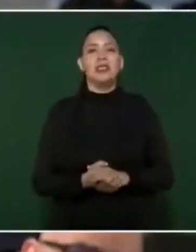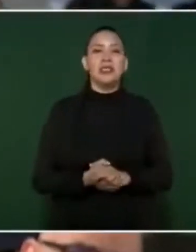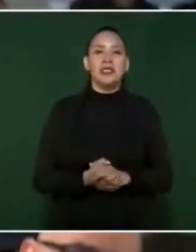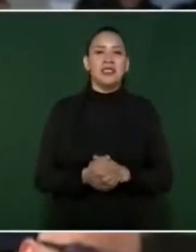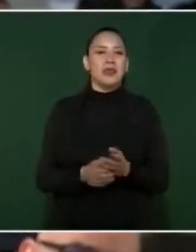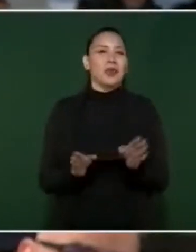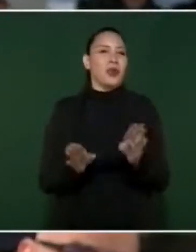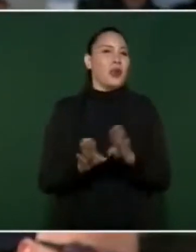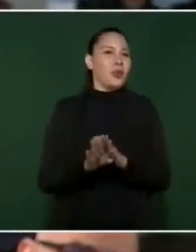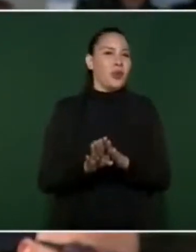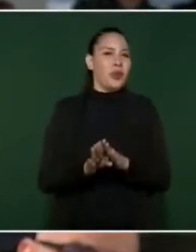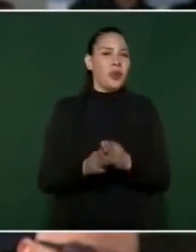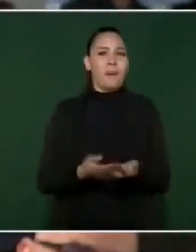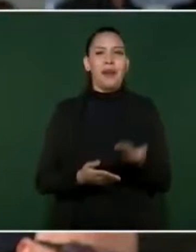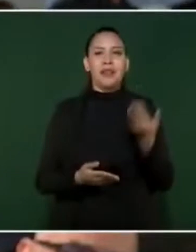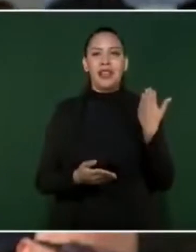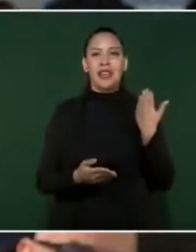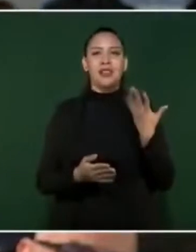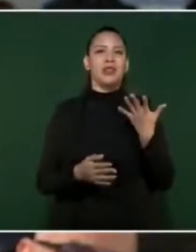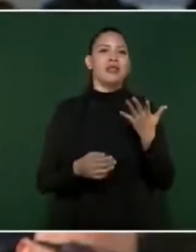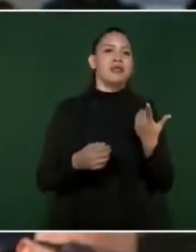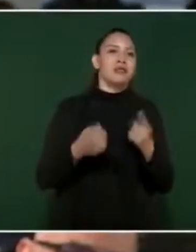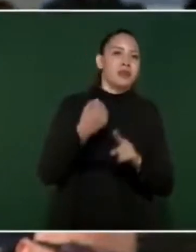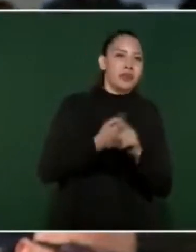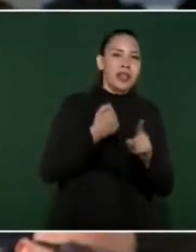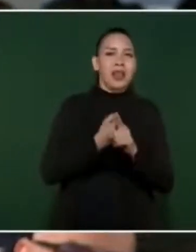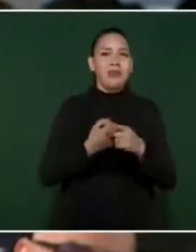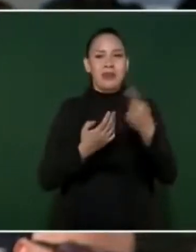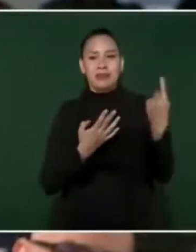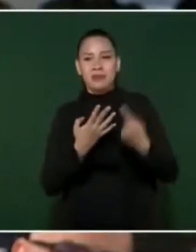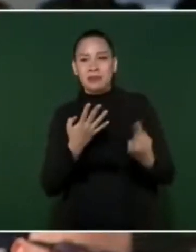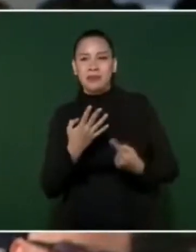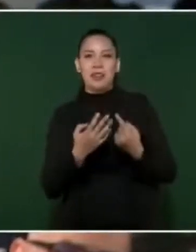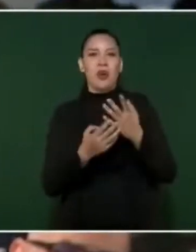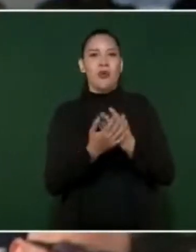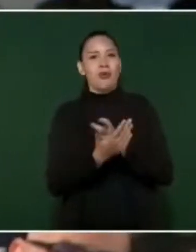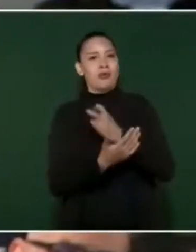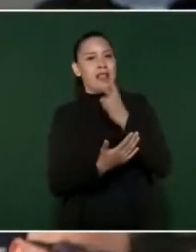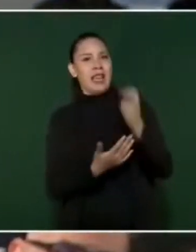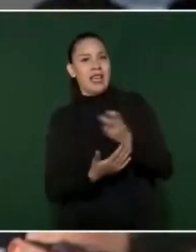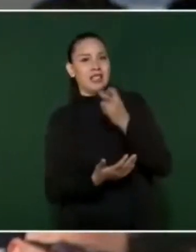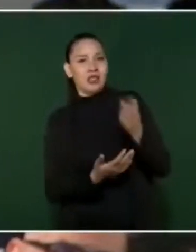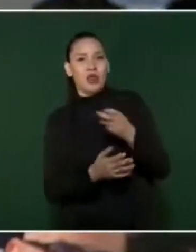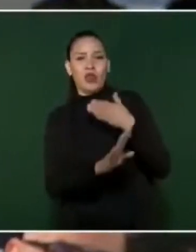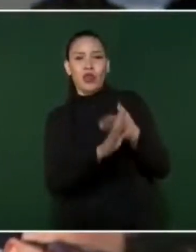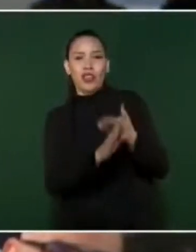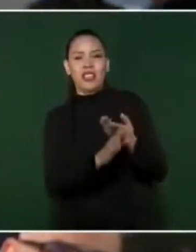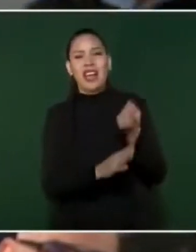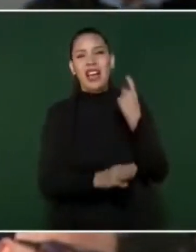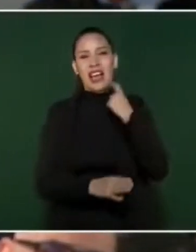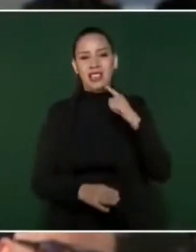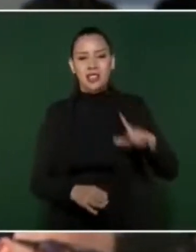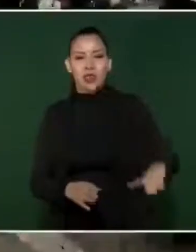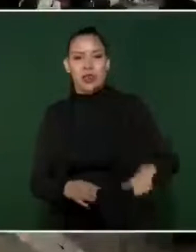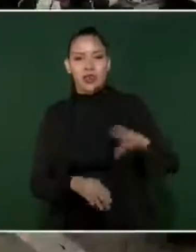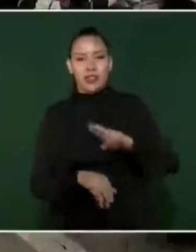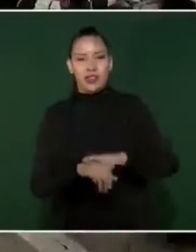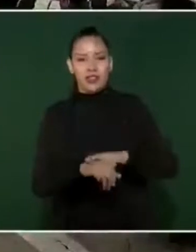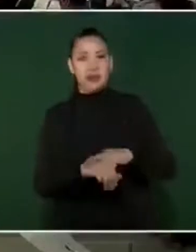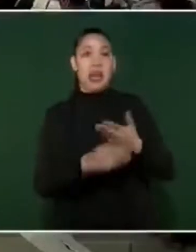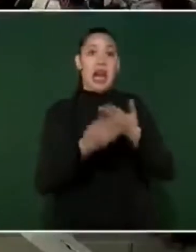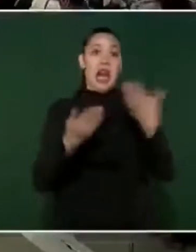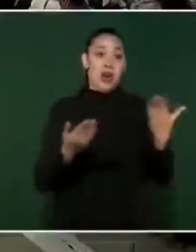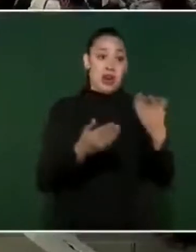se registró, los señalamientos que hubo en contra del ahora exgobernador que ahora tiene una orden de